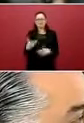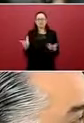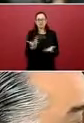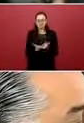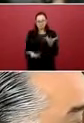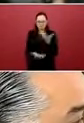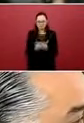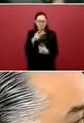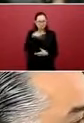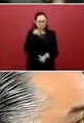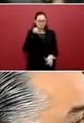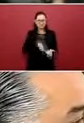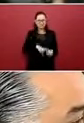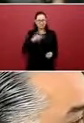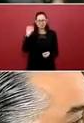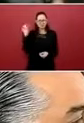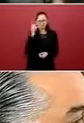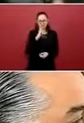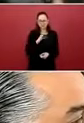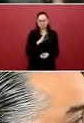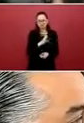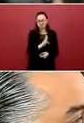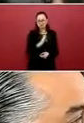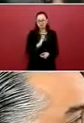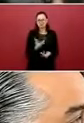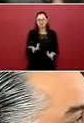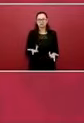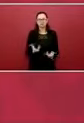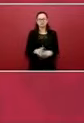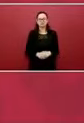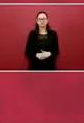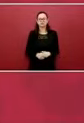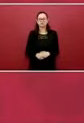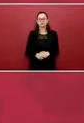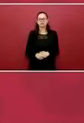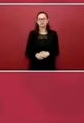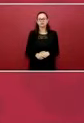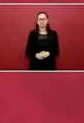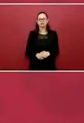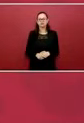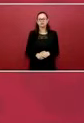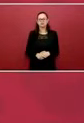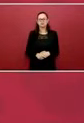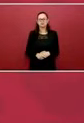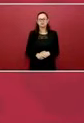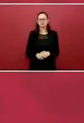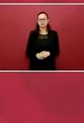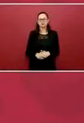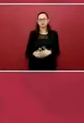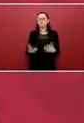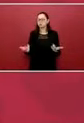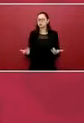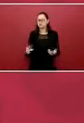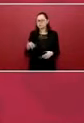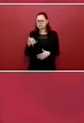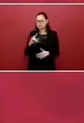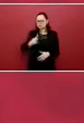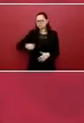tú a tú con el Valle del Silicón? Gracias. Estamos trabajando en eso,